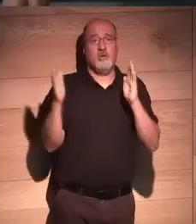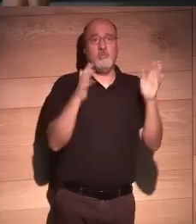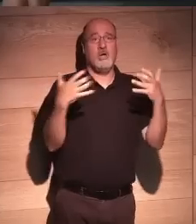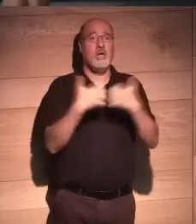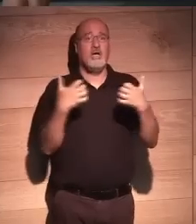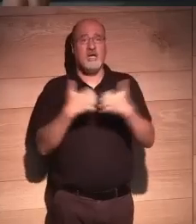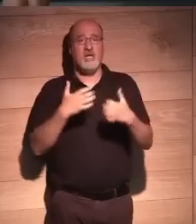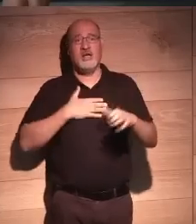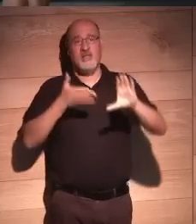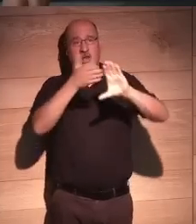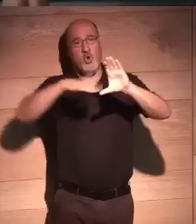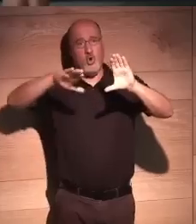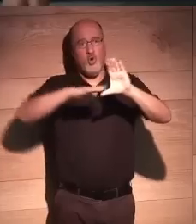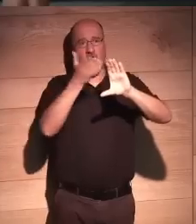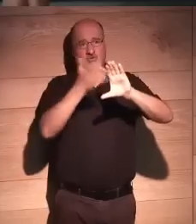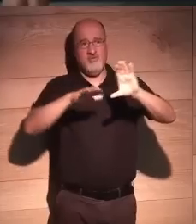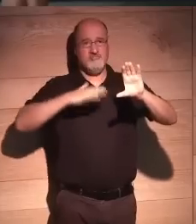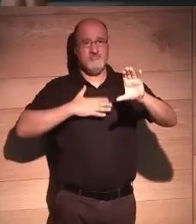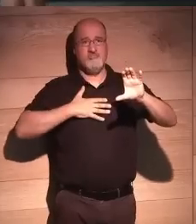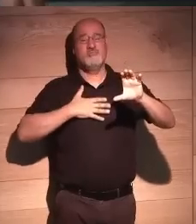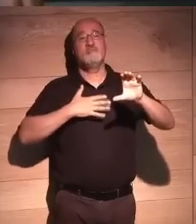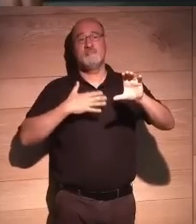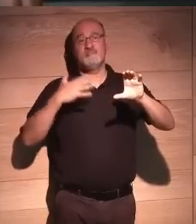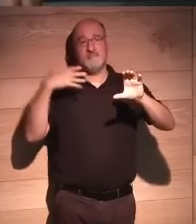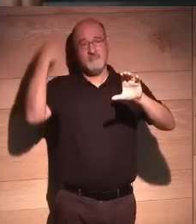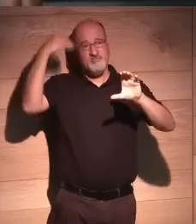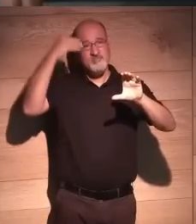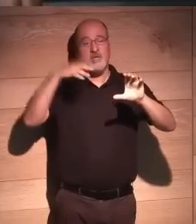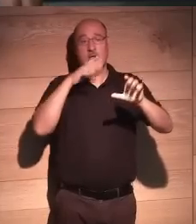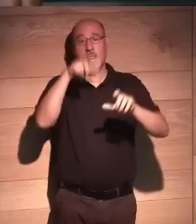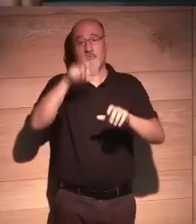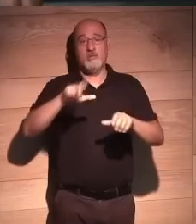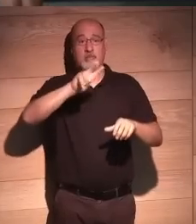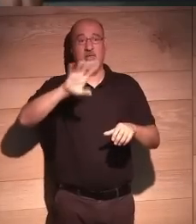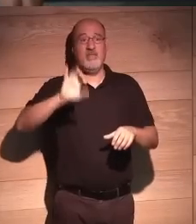Guerra del Golfo. Teníamos el 25% lo tenía un señor que era muy amigo de